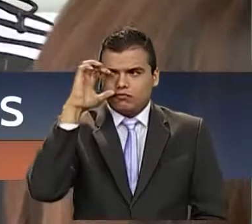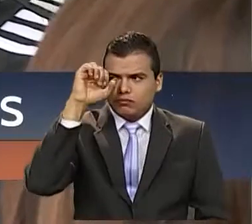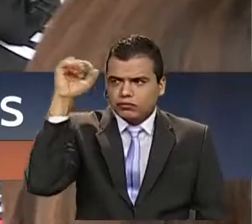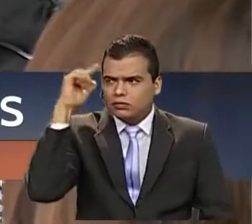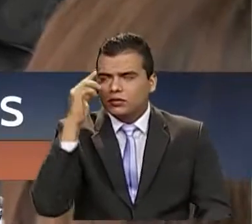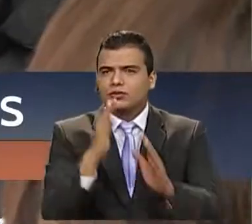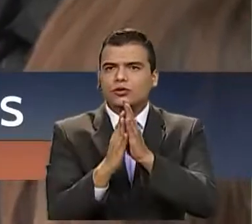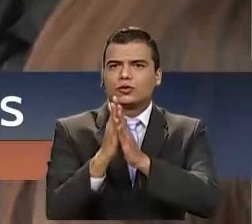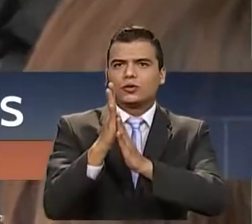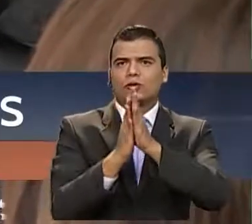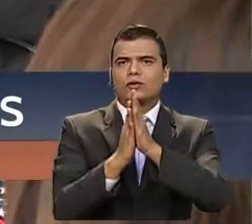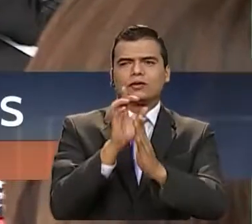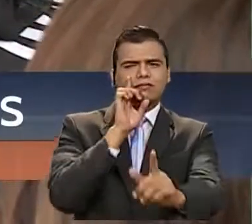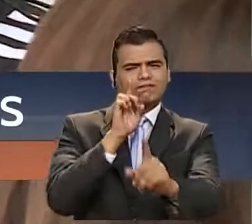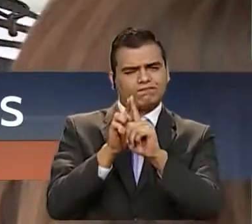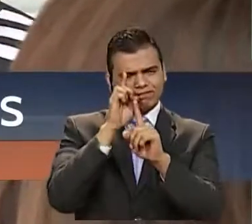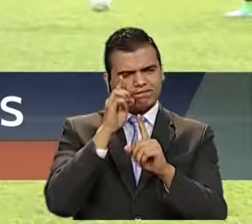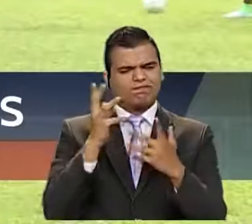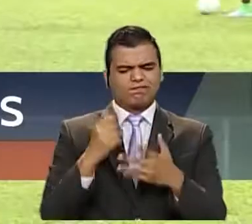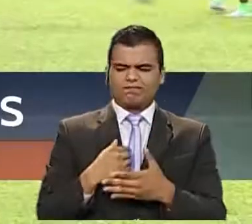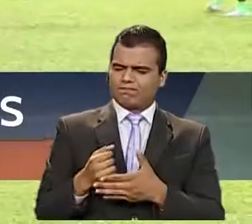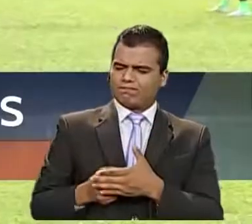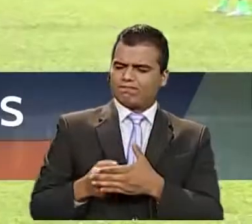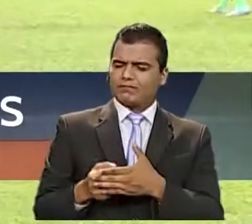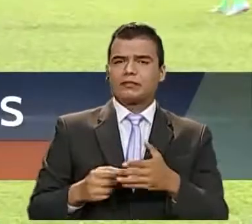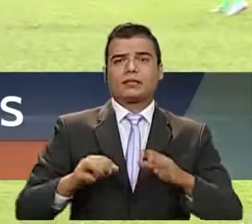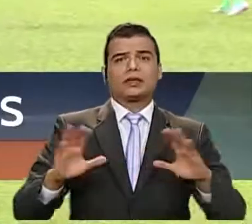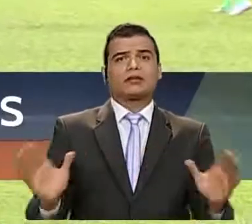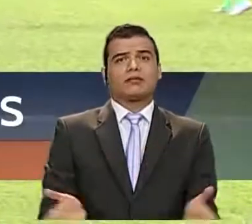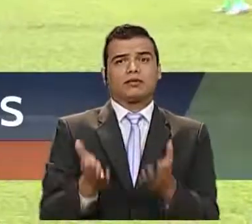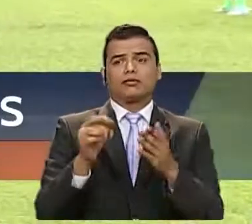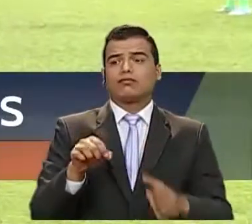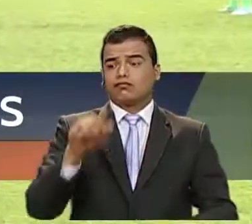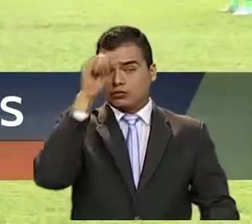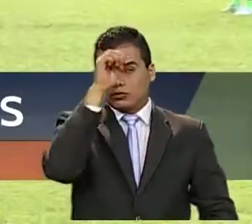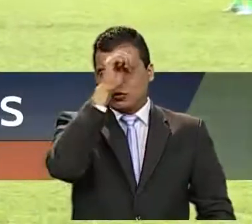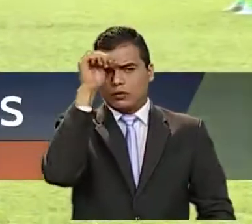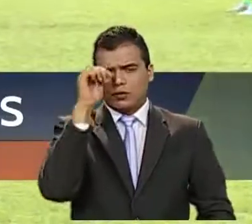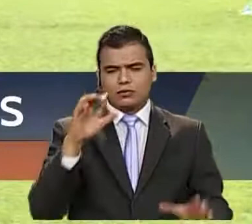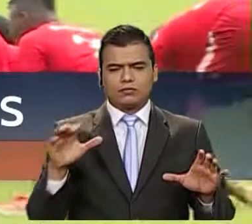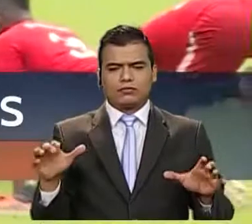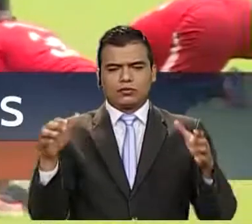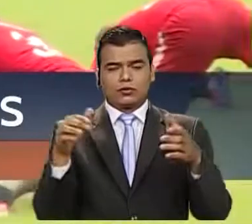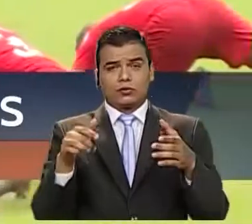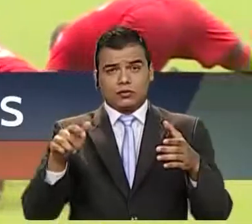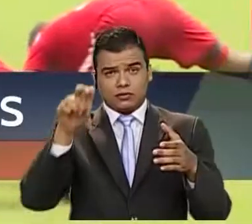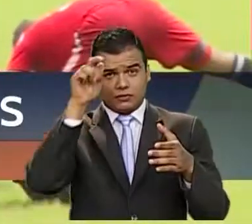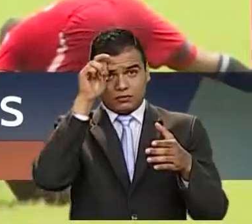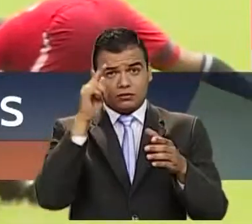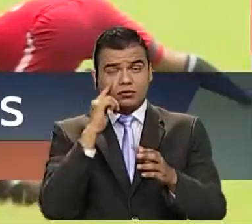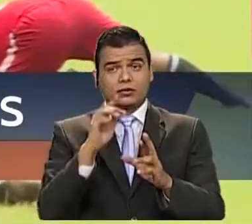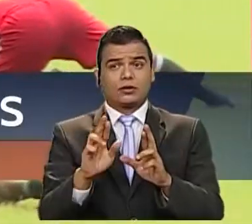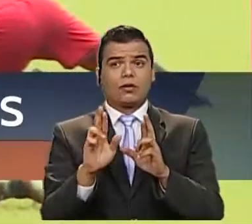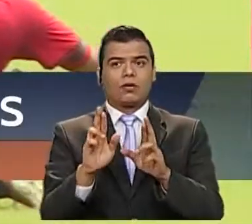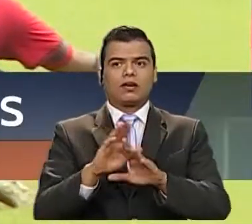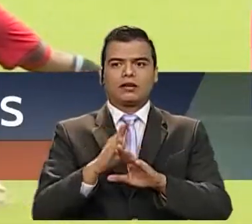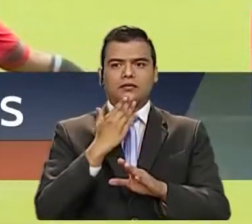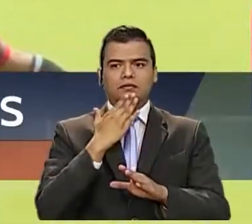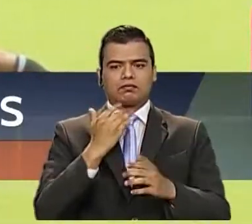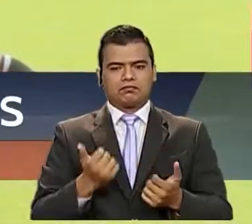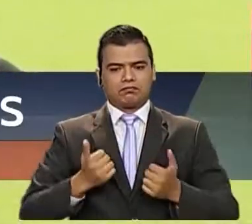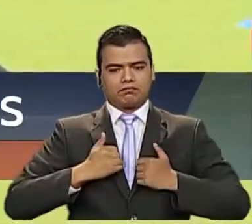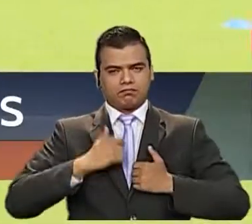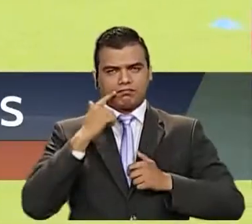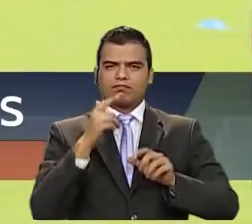ilusión, con muchas ganas de mejorar. Este domingo, el conjunto Escarlata espera tener la oportunidad